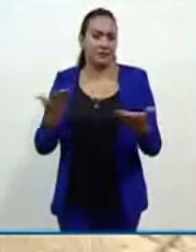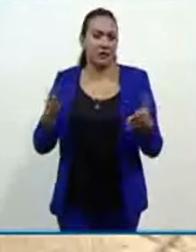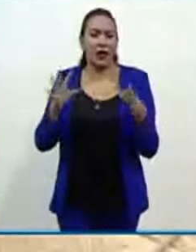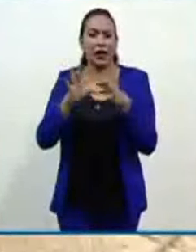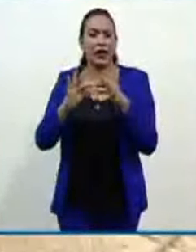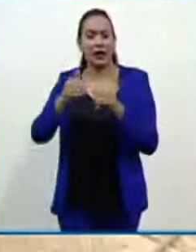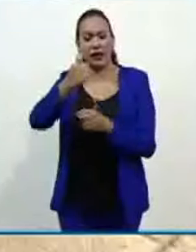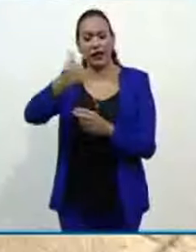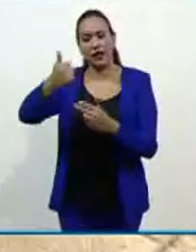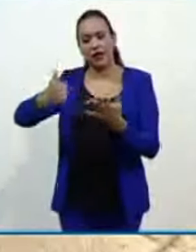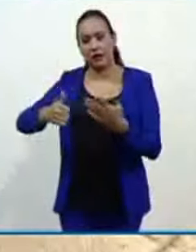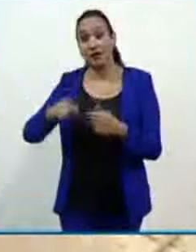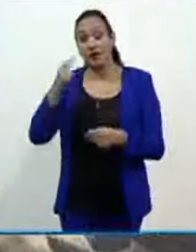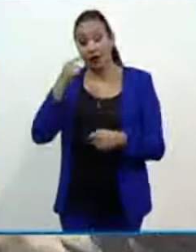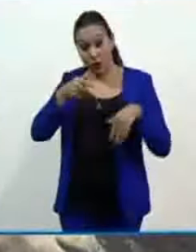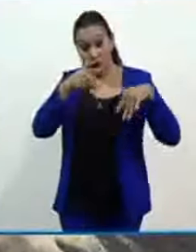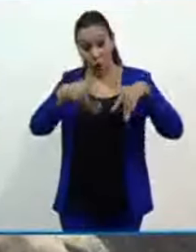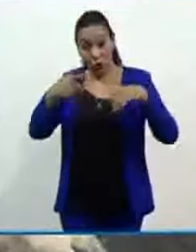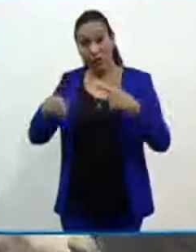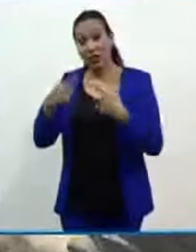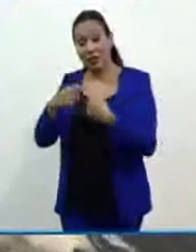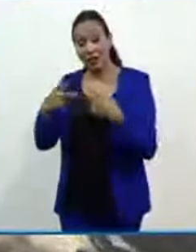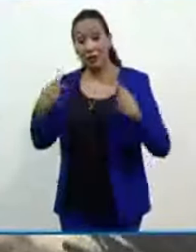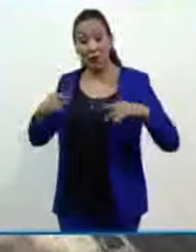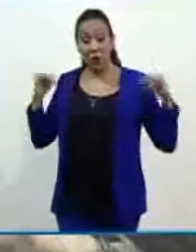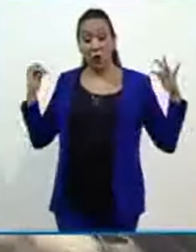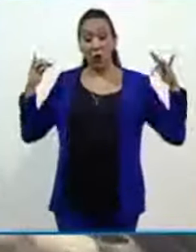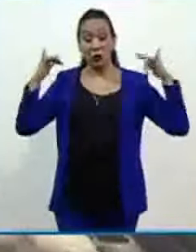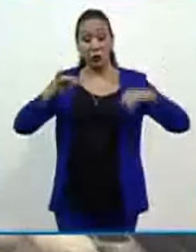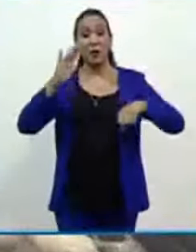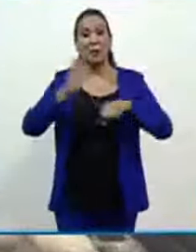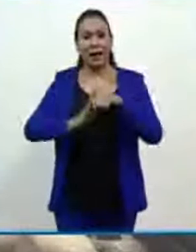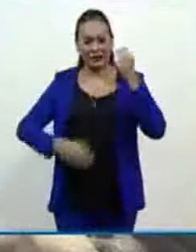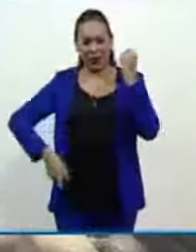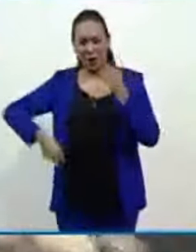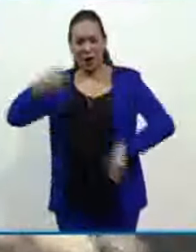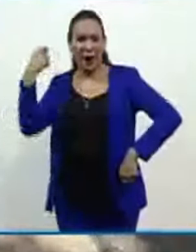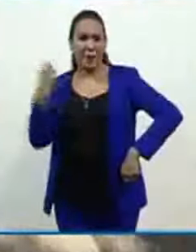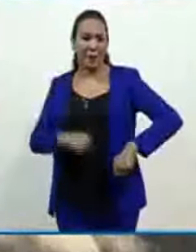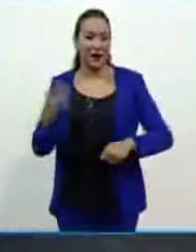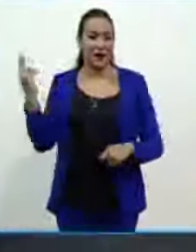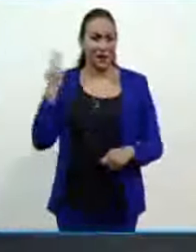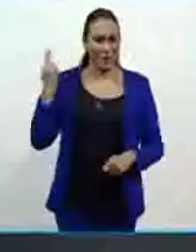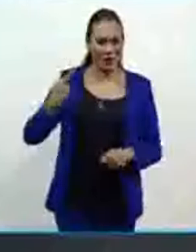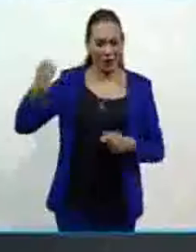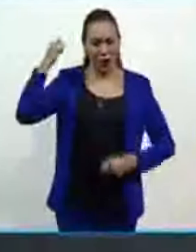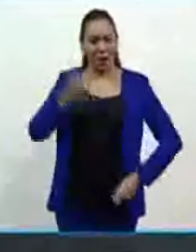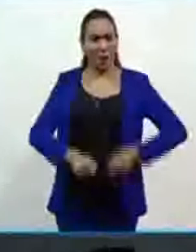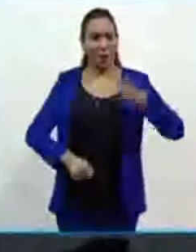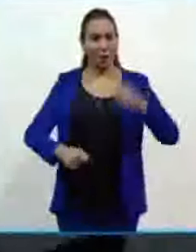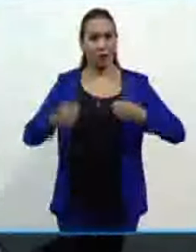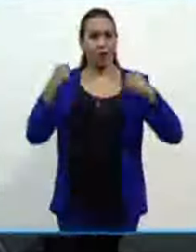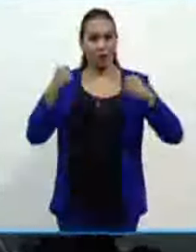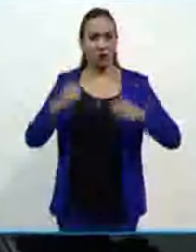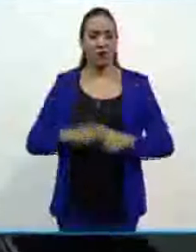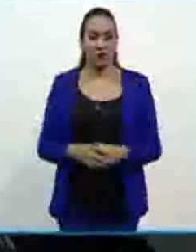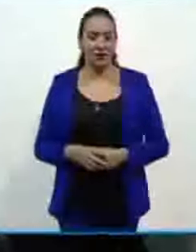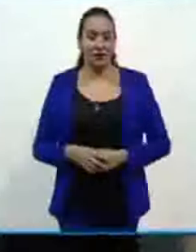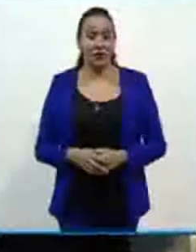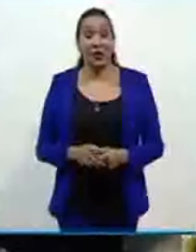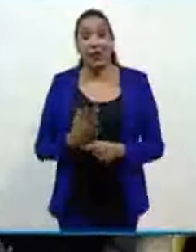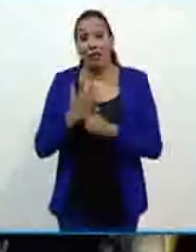manifestaciones que se han hecho acompañar cada vez de más tambores, en verdad, con un sonido bastante alto y que